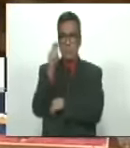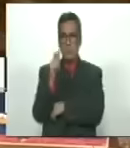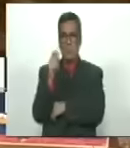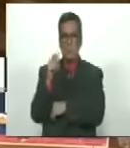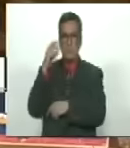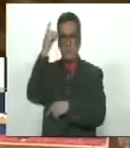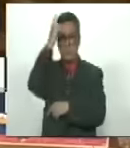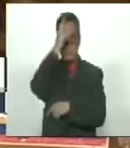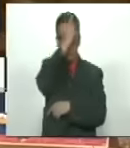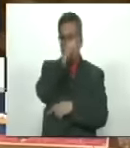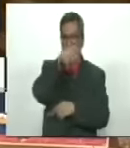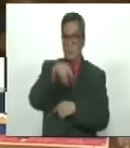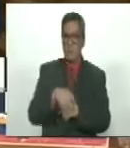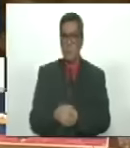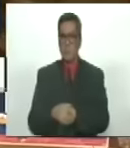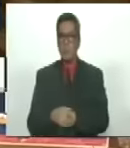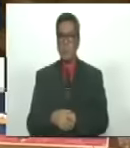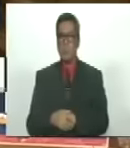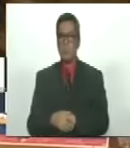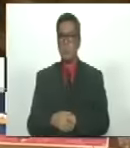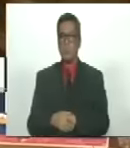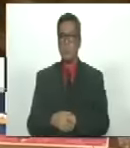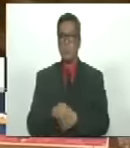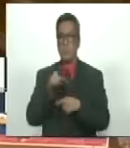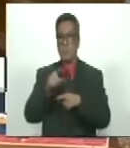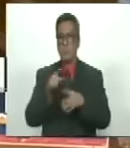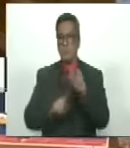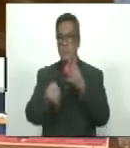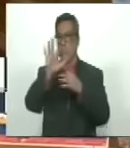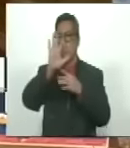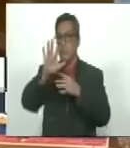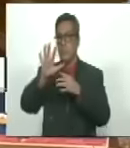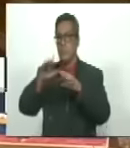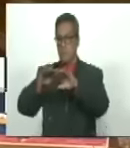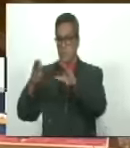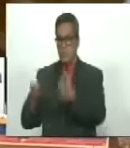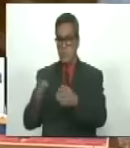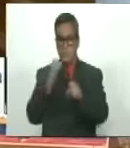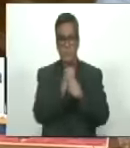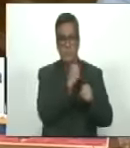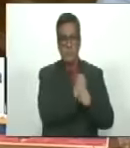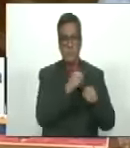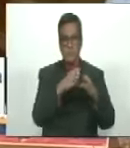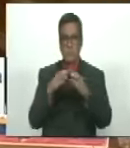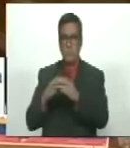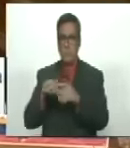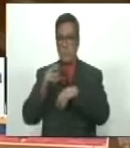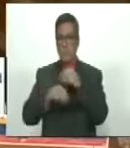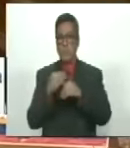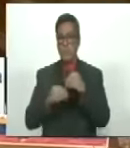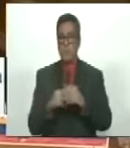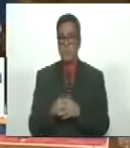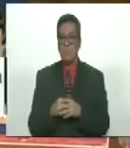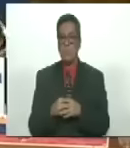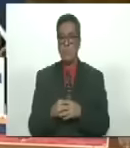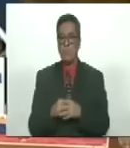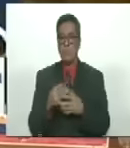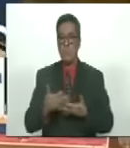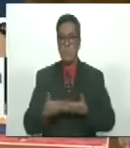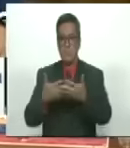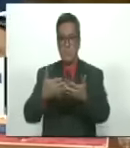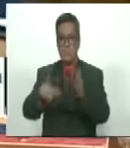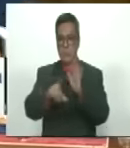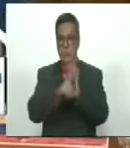Cabello. Ajá, están establecidas 5 mesas de trabajo, la metodología es, se va a entregar la